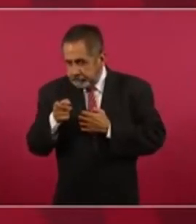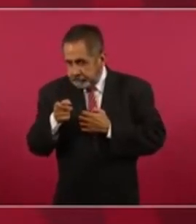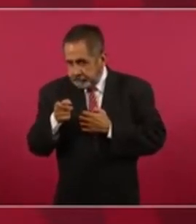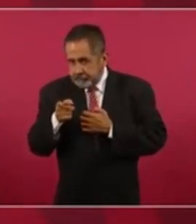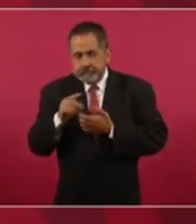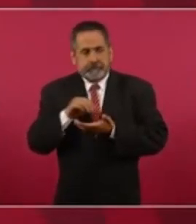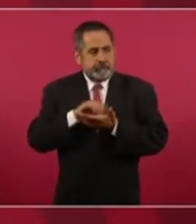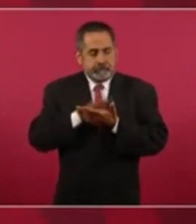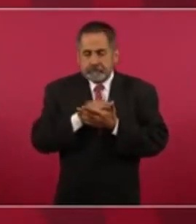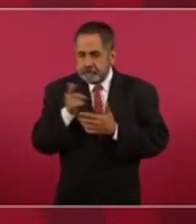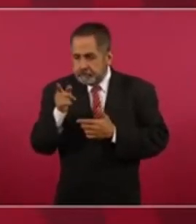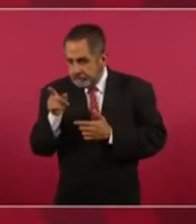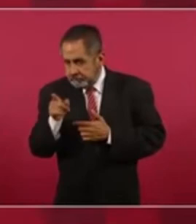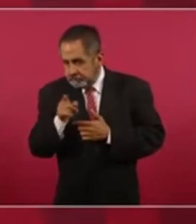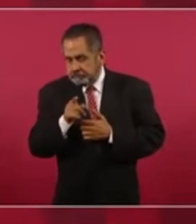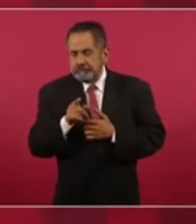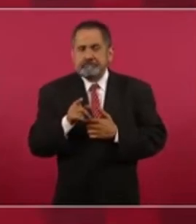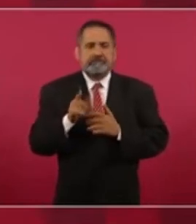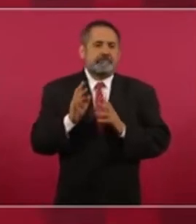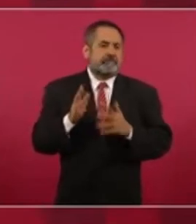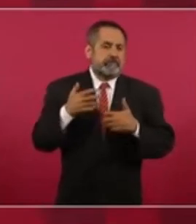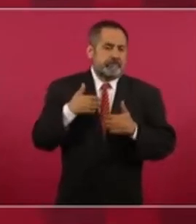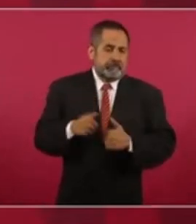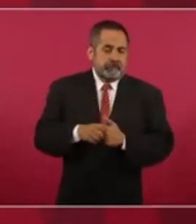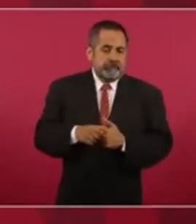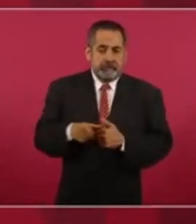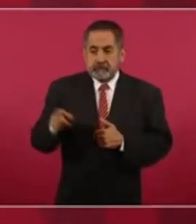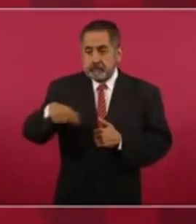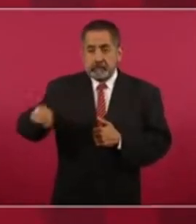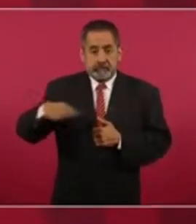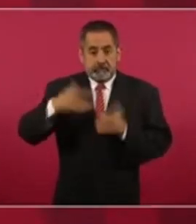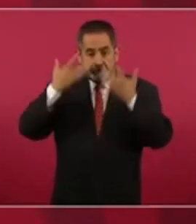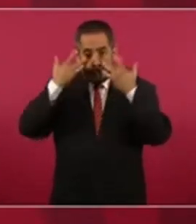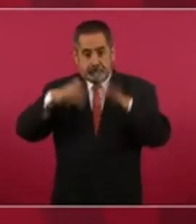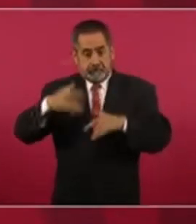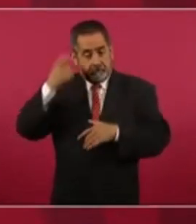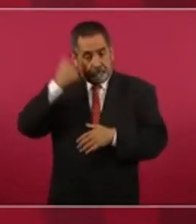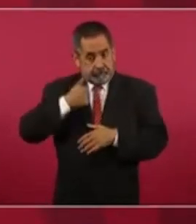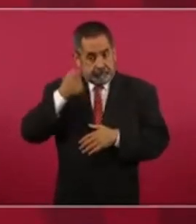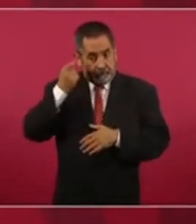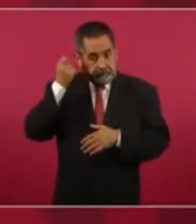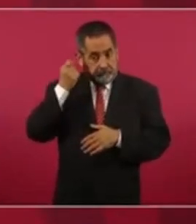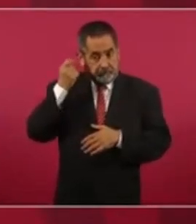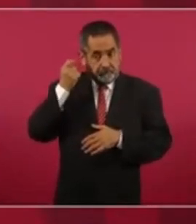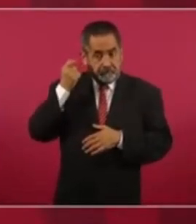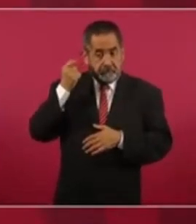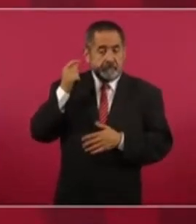hay datos de que cuando se retiran